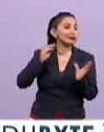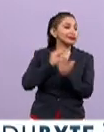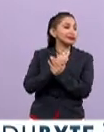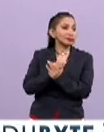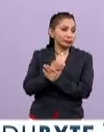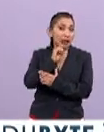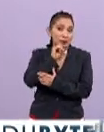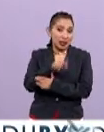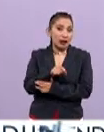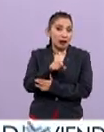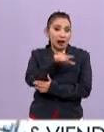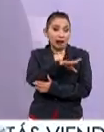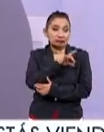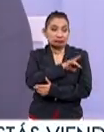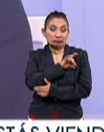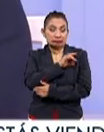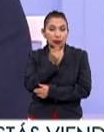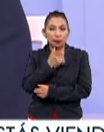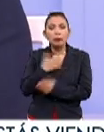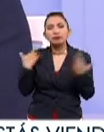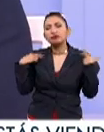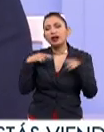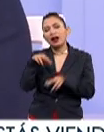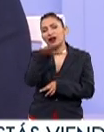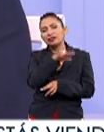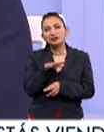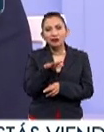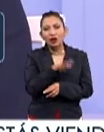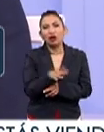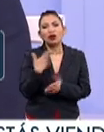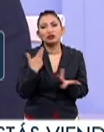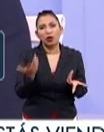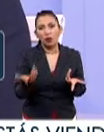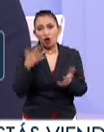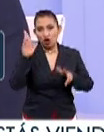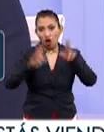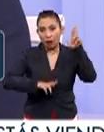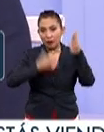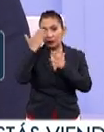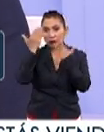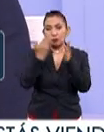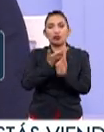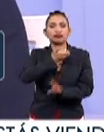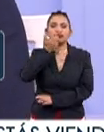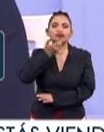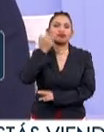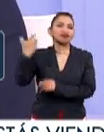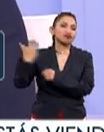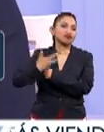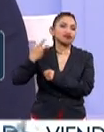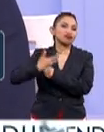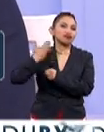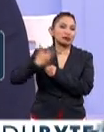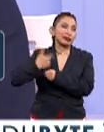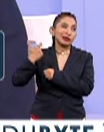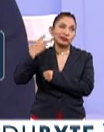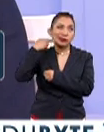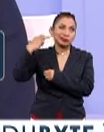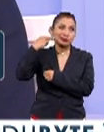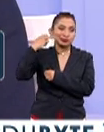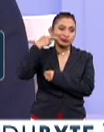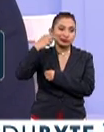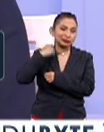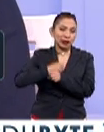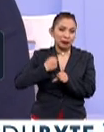intimida, ¿no? Pero lo bueno es que con los maestros que estudian en las normales están muy acostumbrados a que observen su práctica docente,